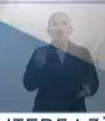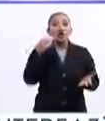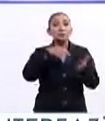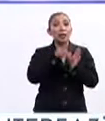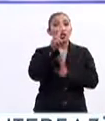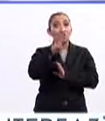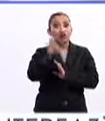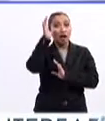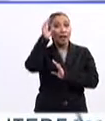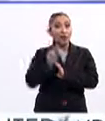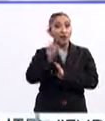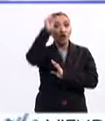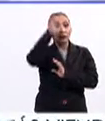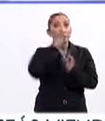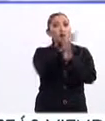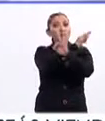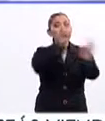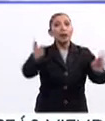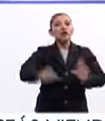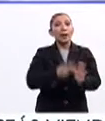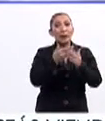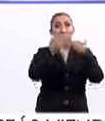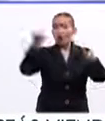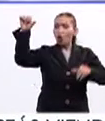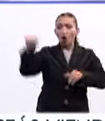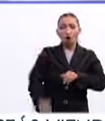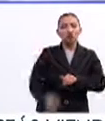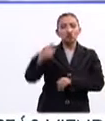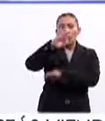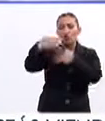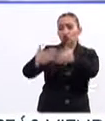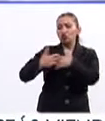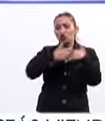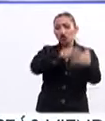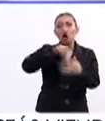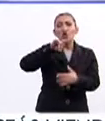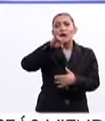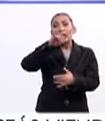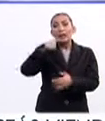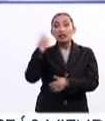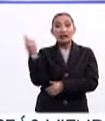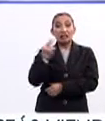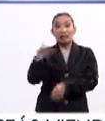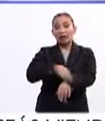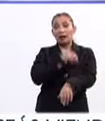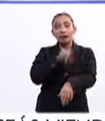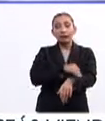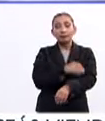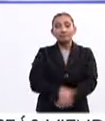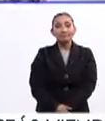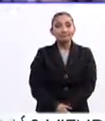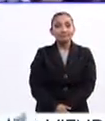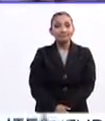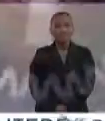En 2002, Corea del Norte anuncia la reapertura inmediata de todos sus centros nucleares por necesidad